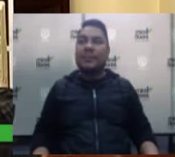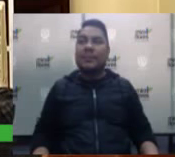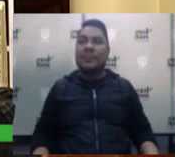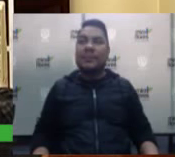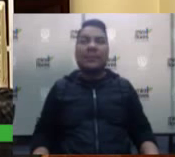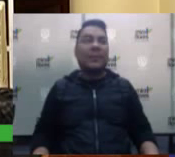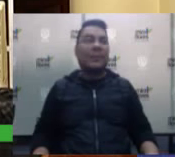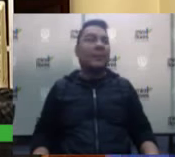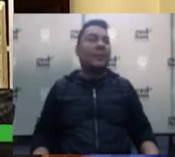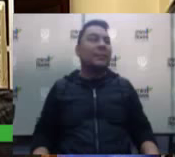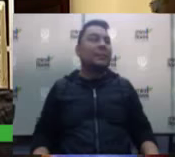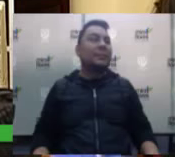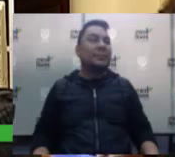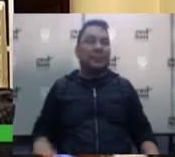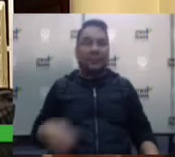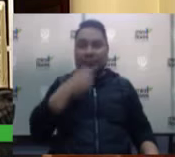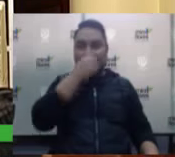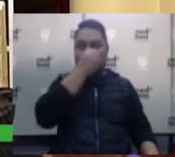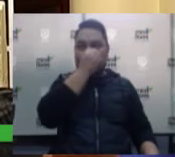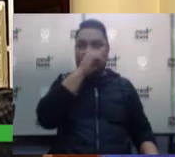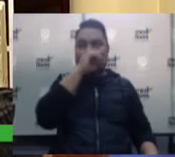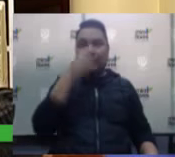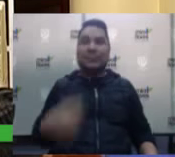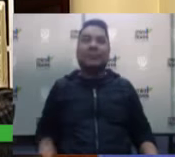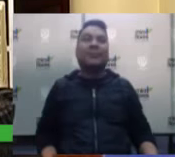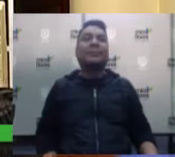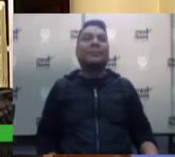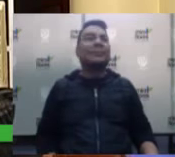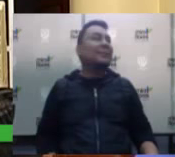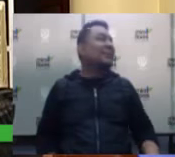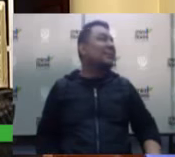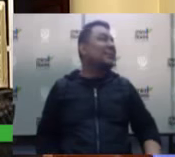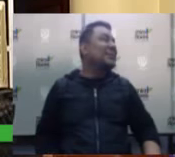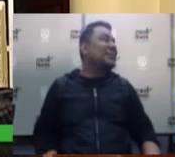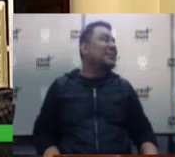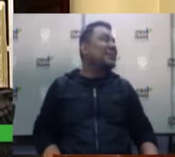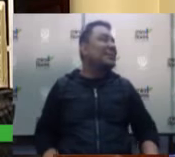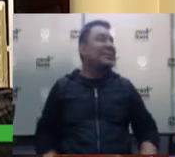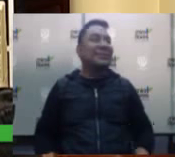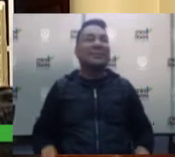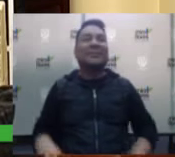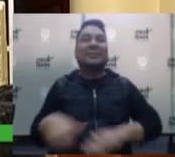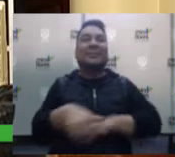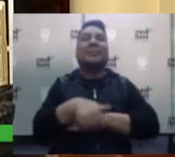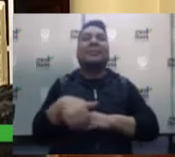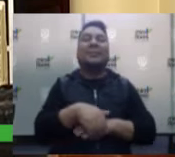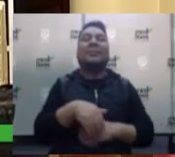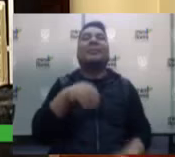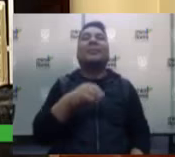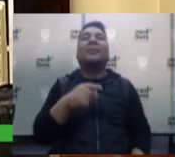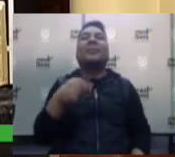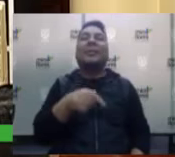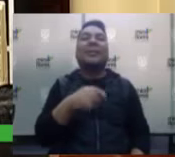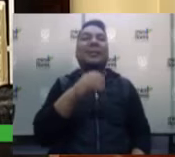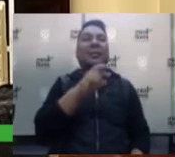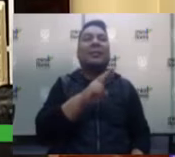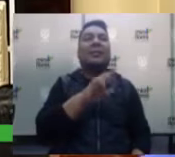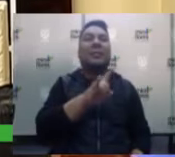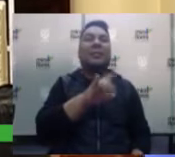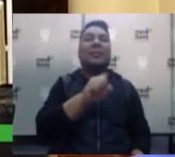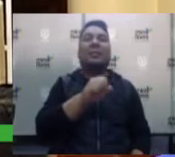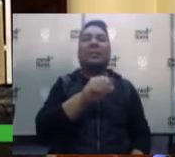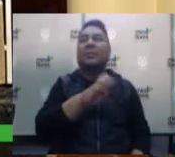Vamos a continuar con la ubicación 43, Avenida Gran Mariscal Ramón Castilla, cuadra 1, a 15 metros del cruce con Roosevelt.